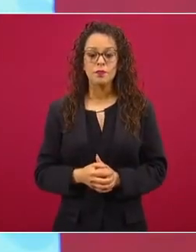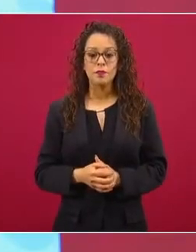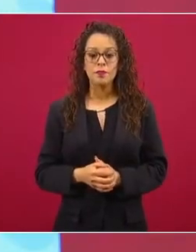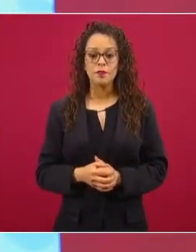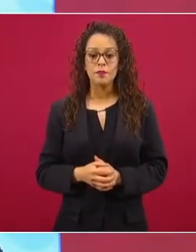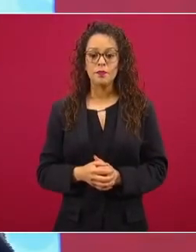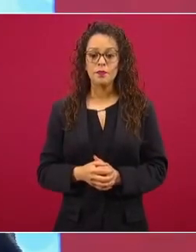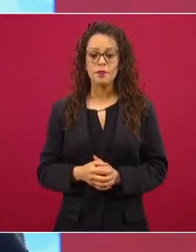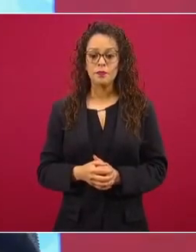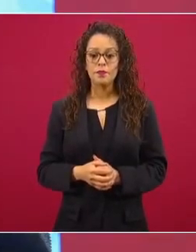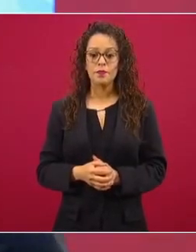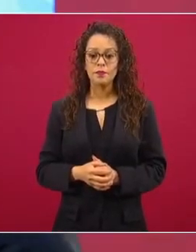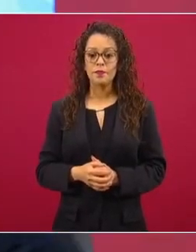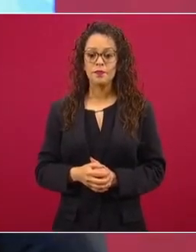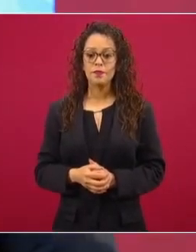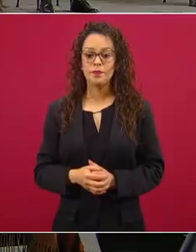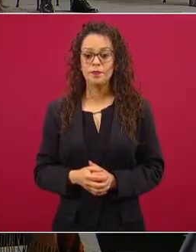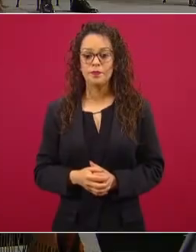De todas formas,